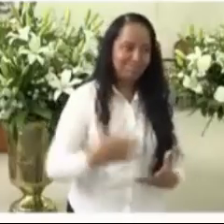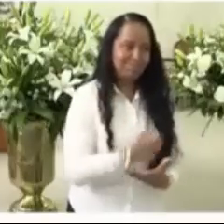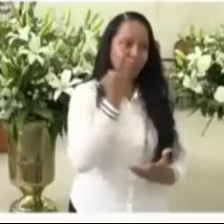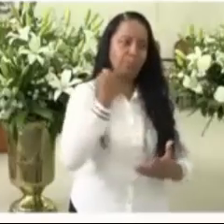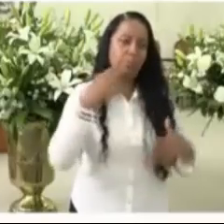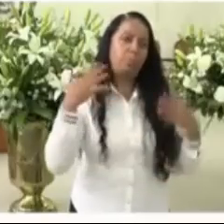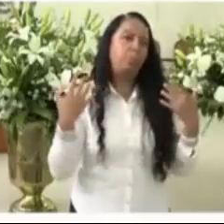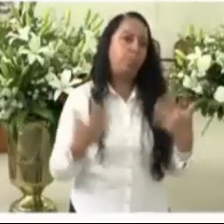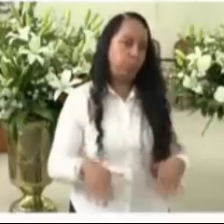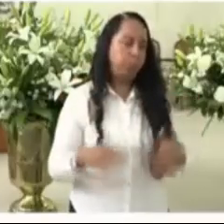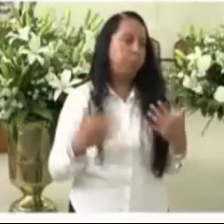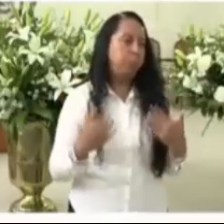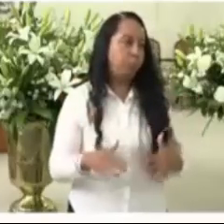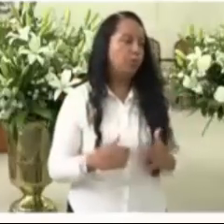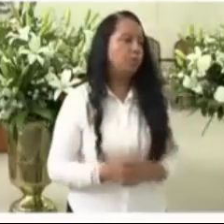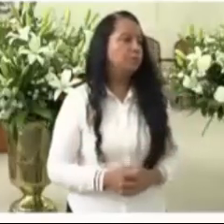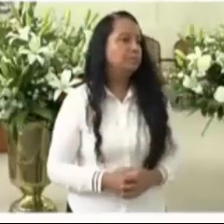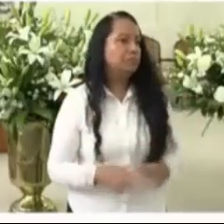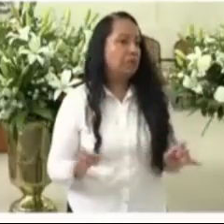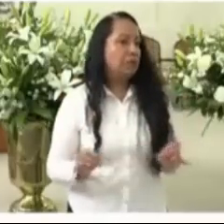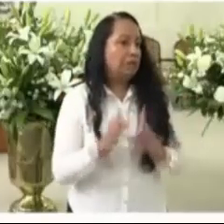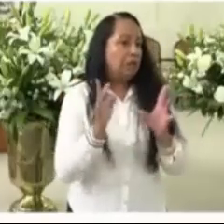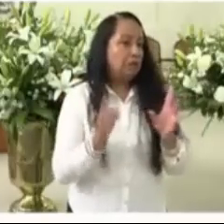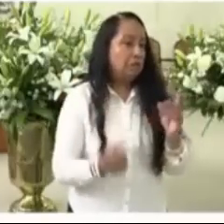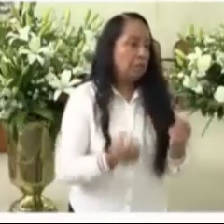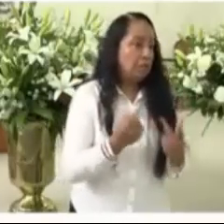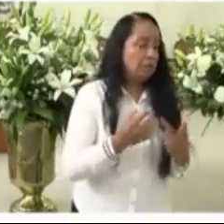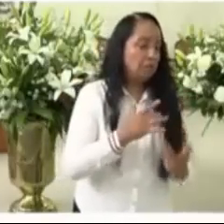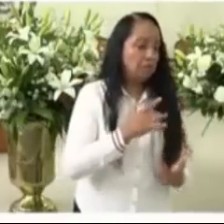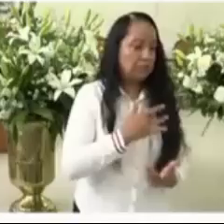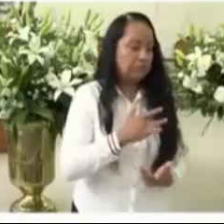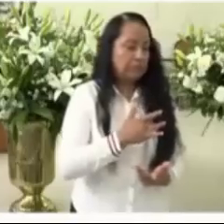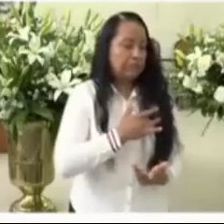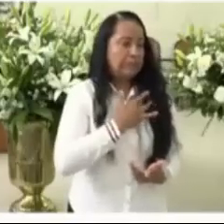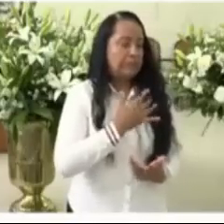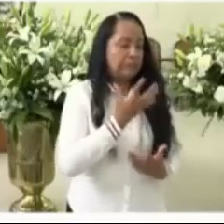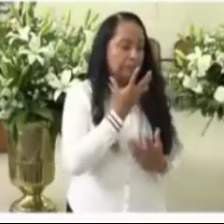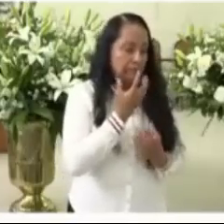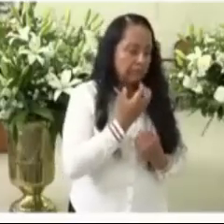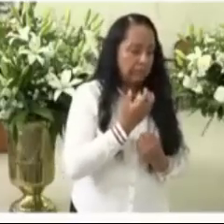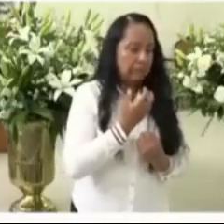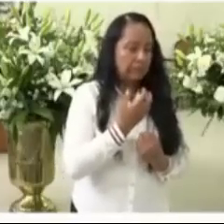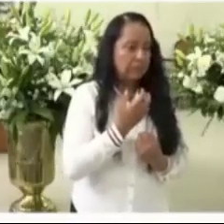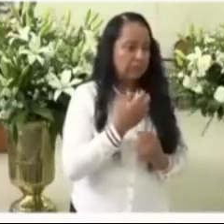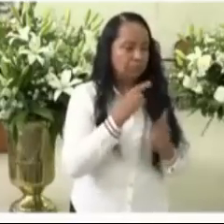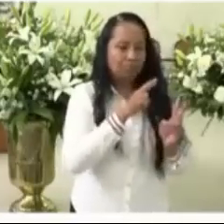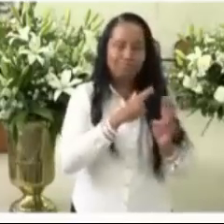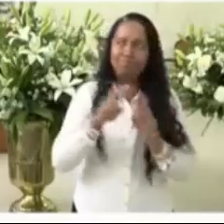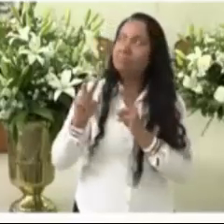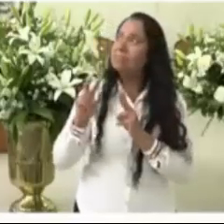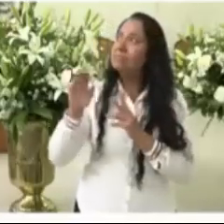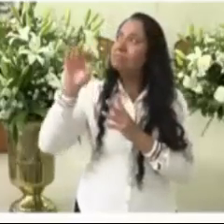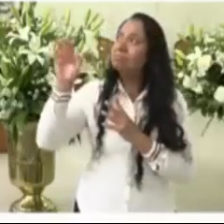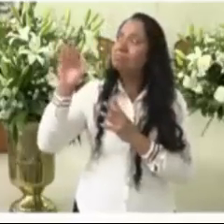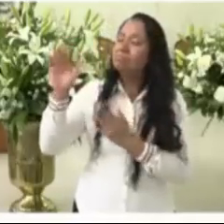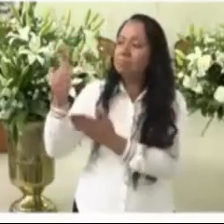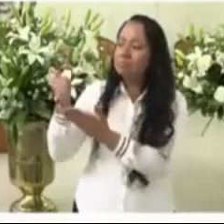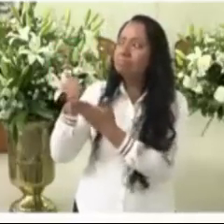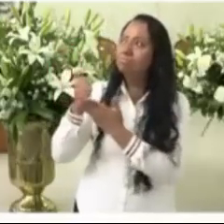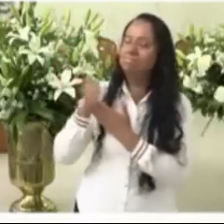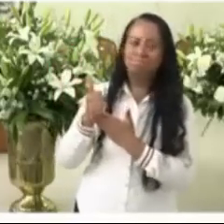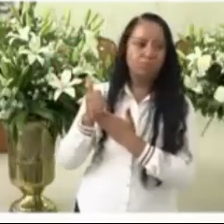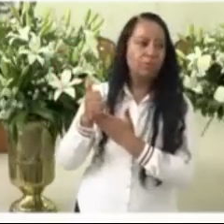Al corazón contrito y humillado, no despreciarás tú, oh Dios. ¿Tiene usted